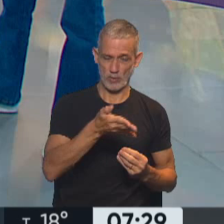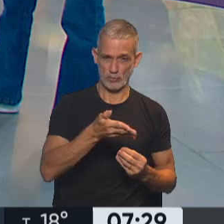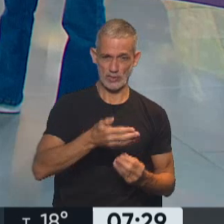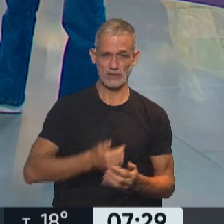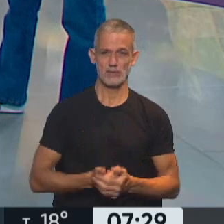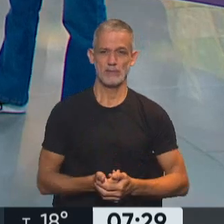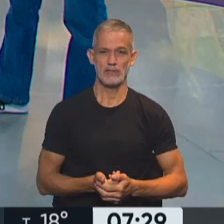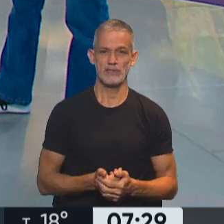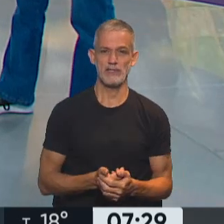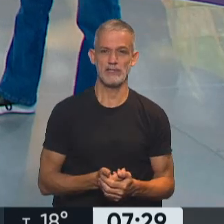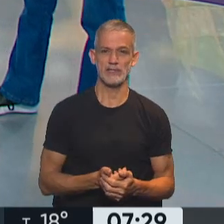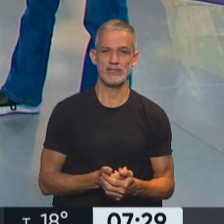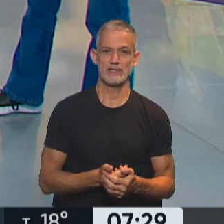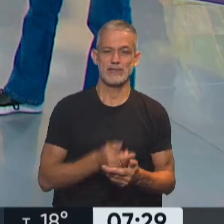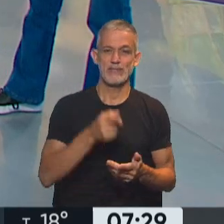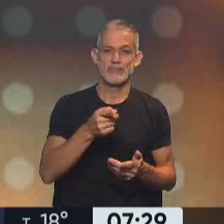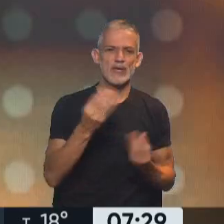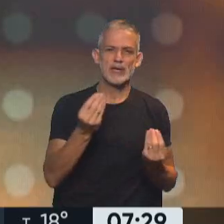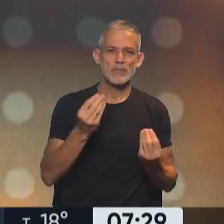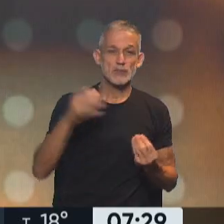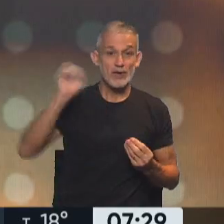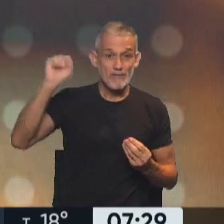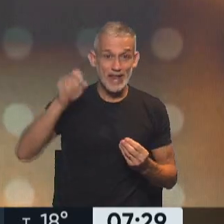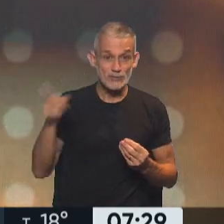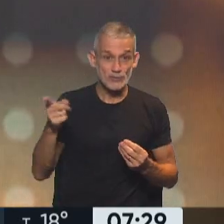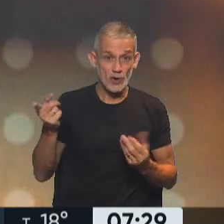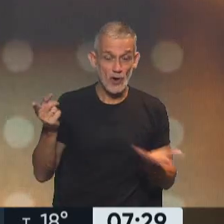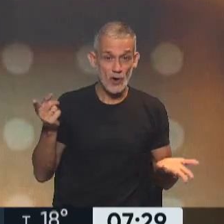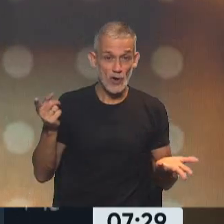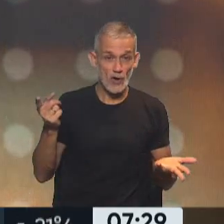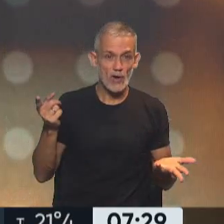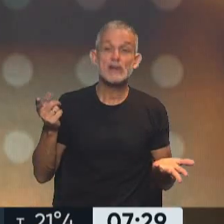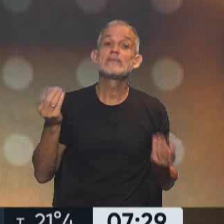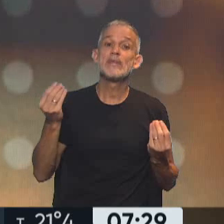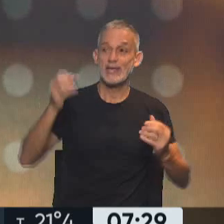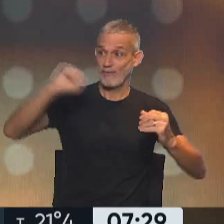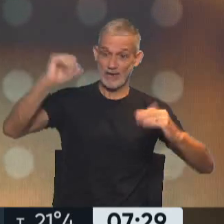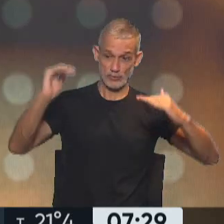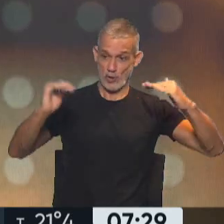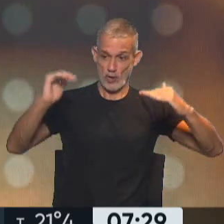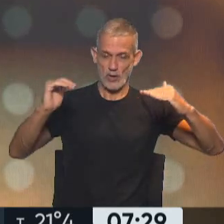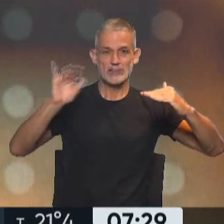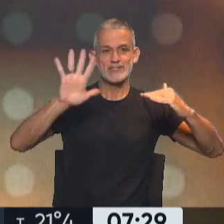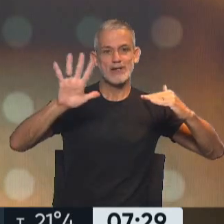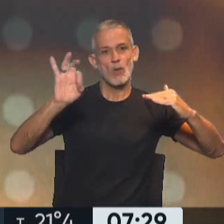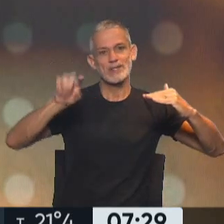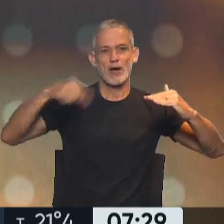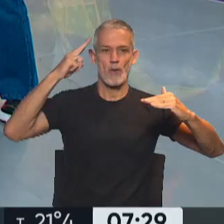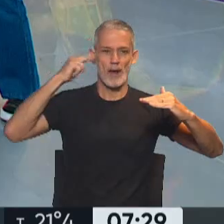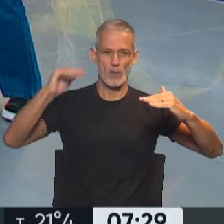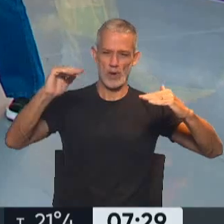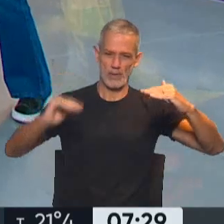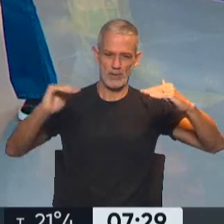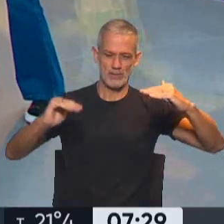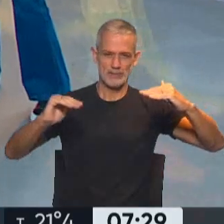53,4%. La pregunta que le sigue es, ¿qué pasó con la inflación? Claro, ¿no? Fundamental. Y ahí la inflación fue 50,9%.